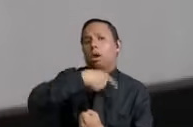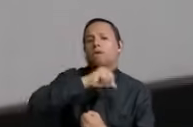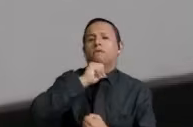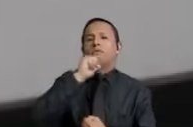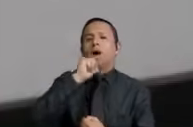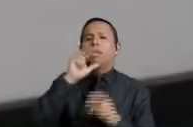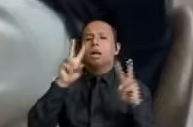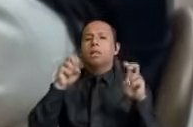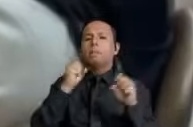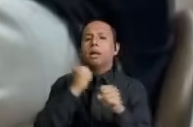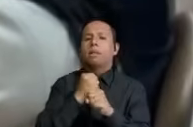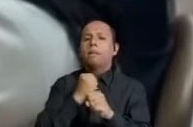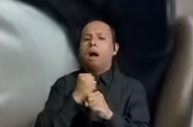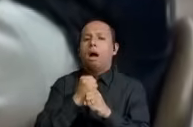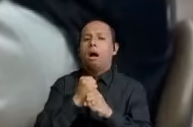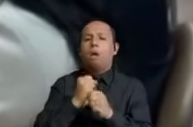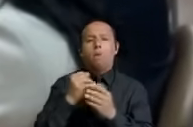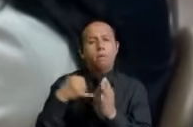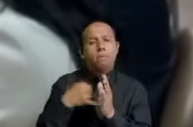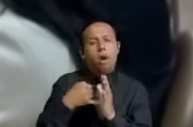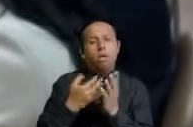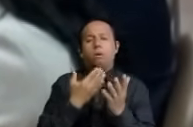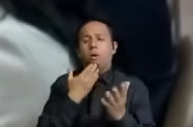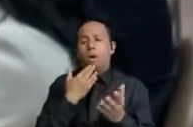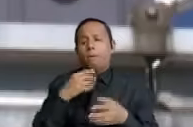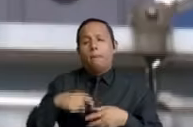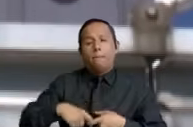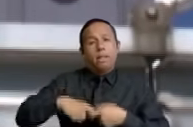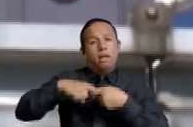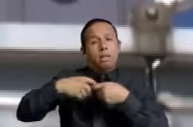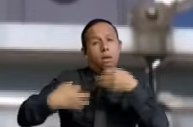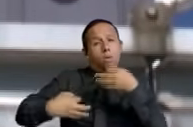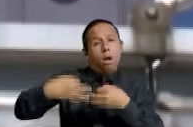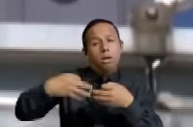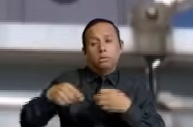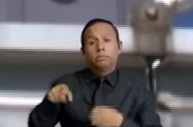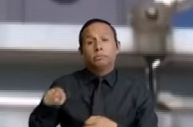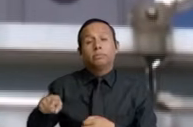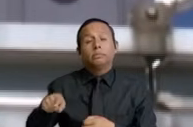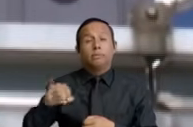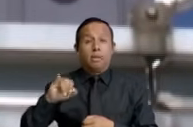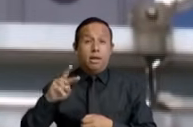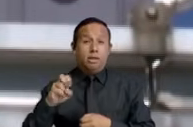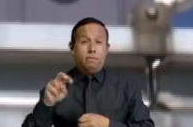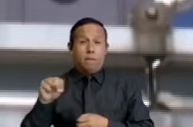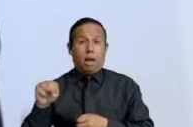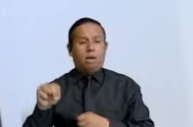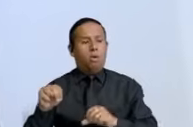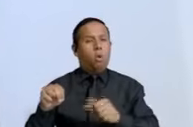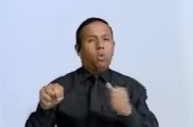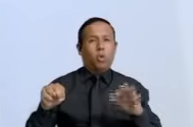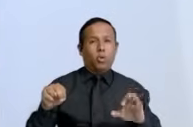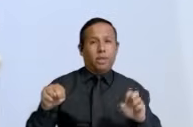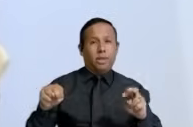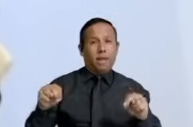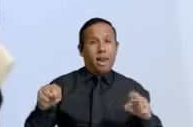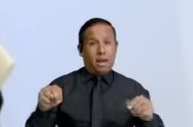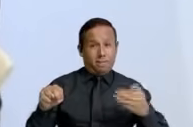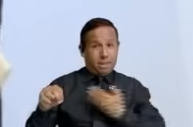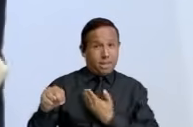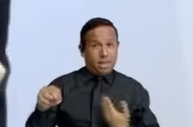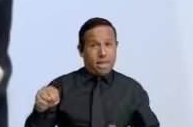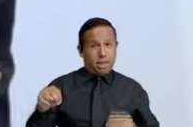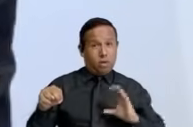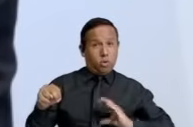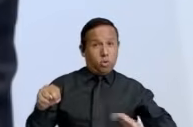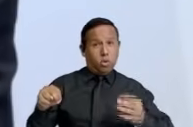nacional el testigo relató que saquicela mantenía diferencias con el entonces presidente de la judicatura willman Terán a quien lo